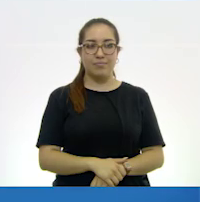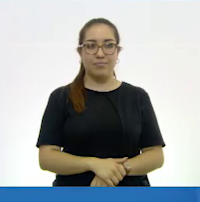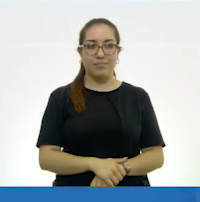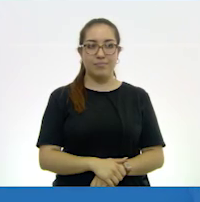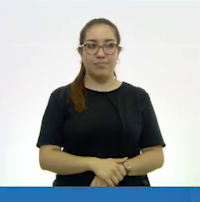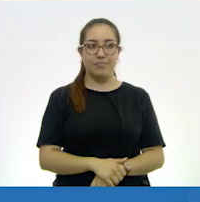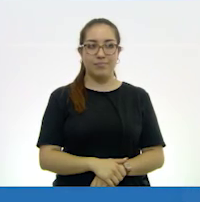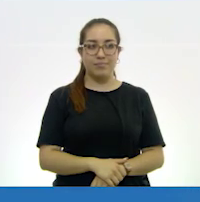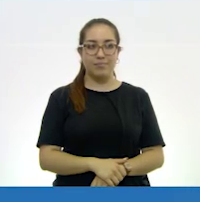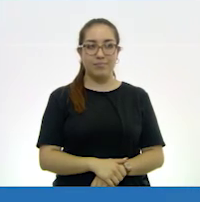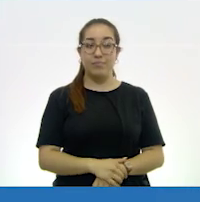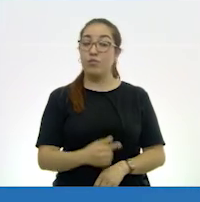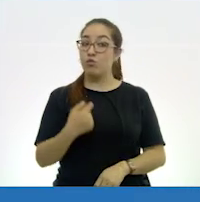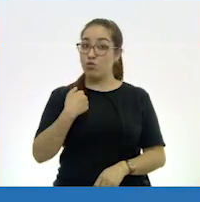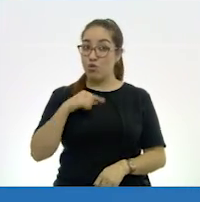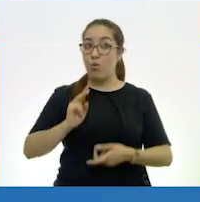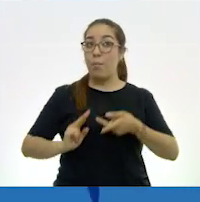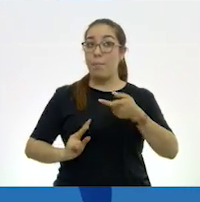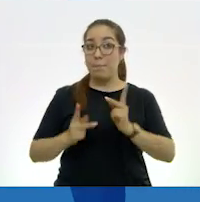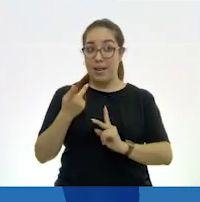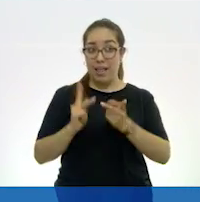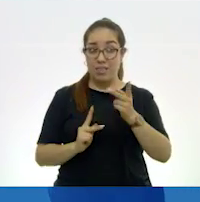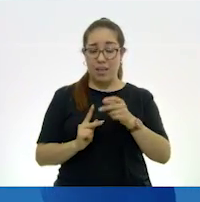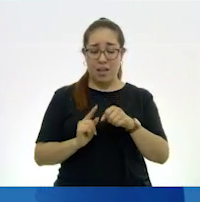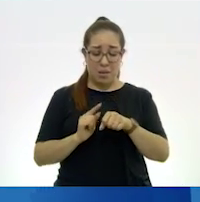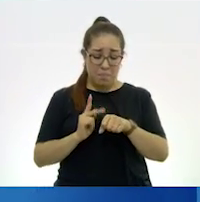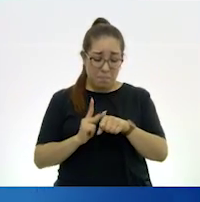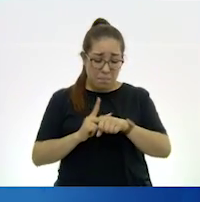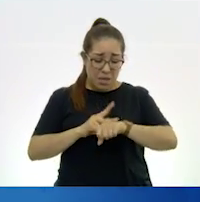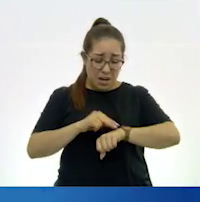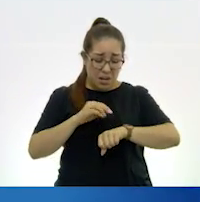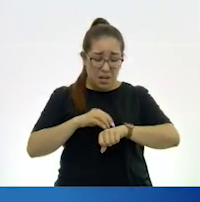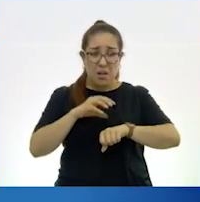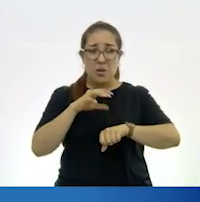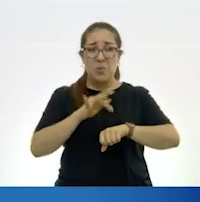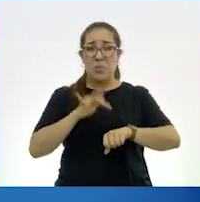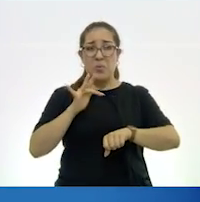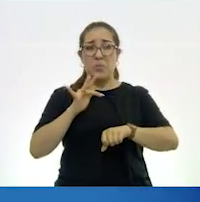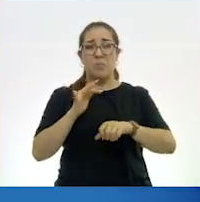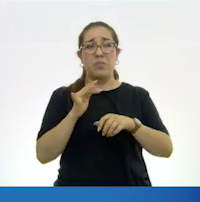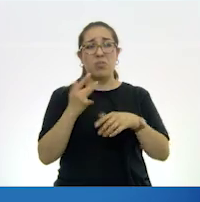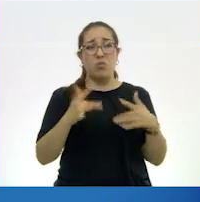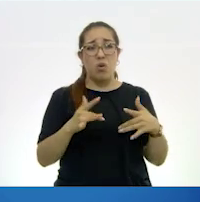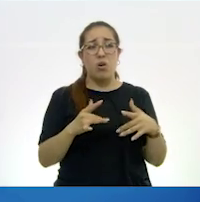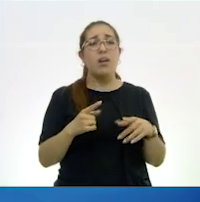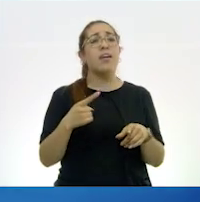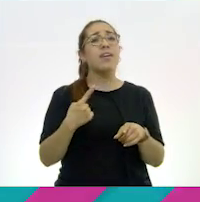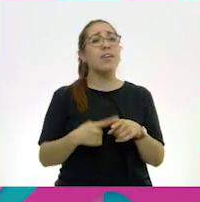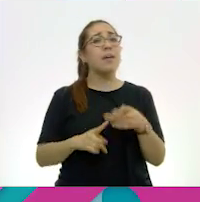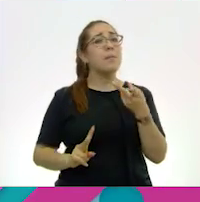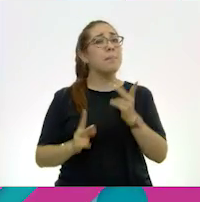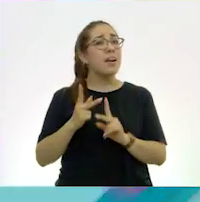Guaru. Soy una planta que alivia las quemaduras. ¿Quién soy?